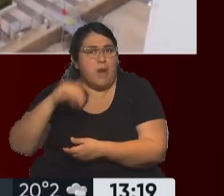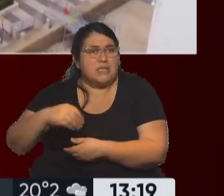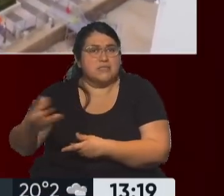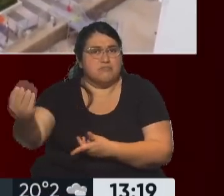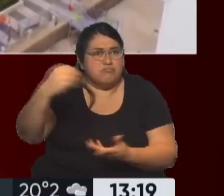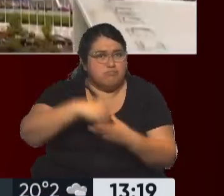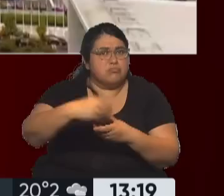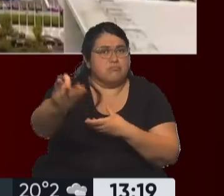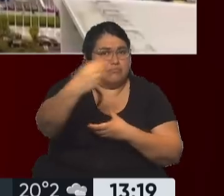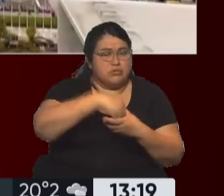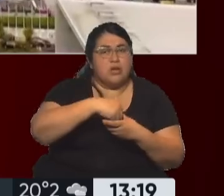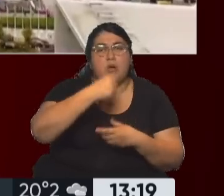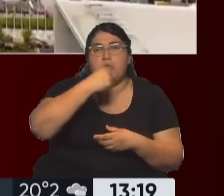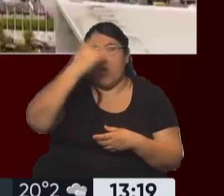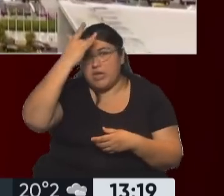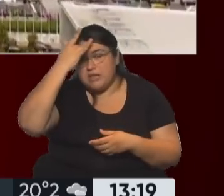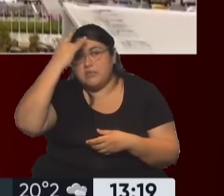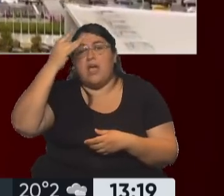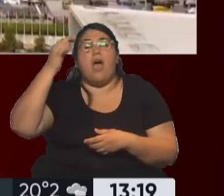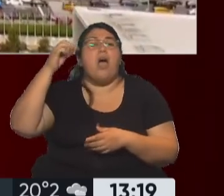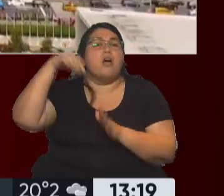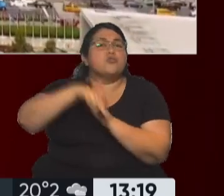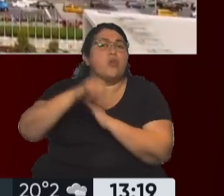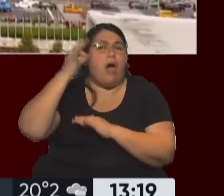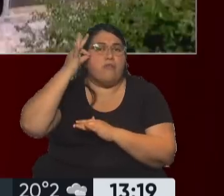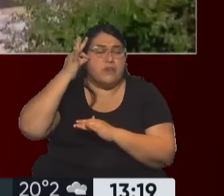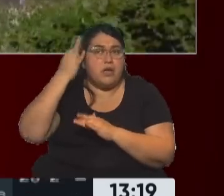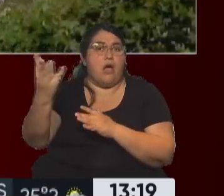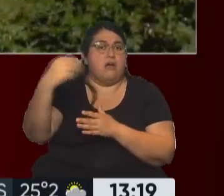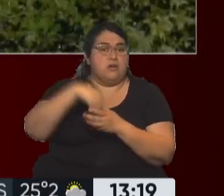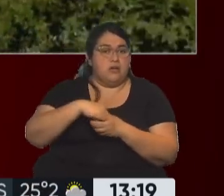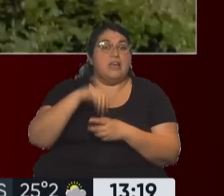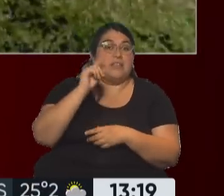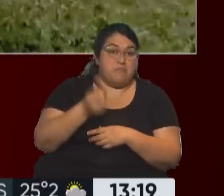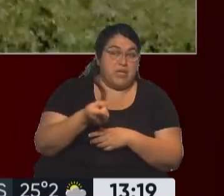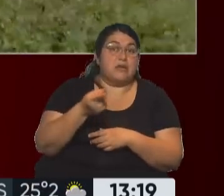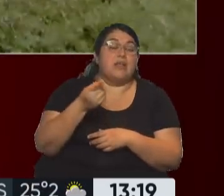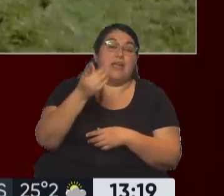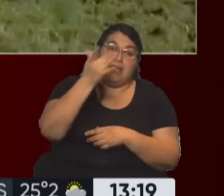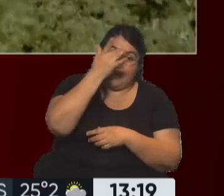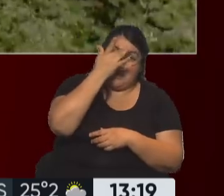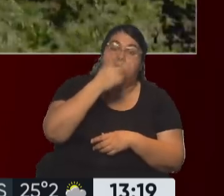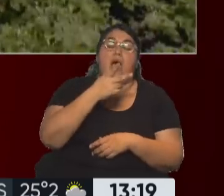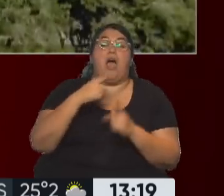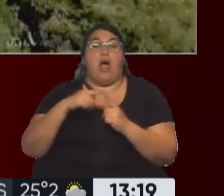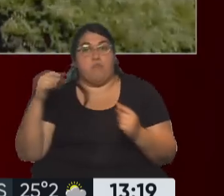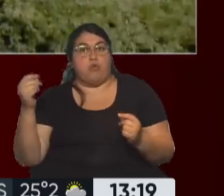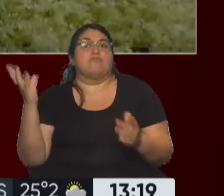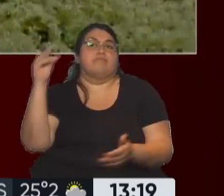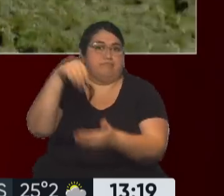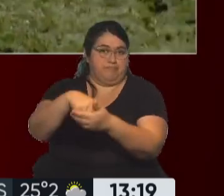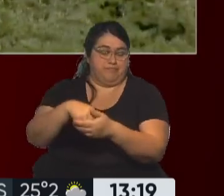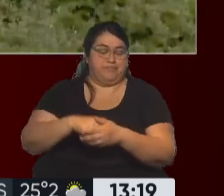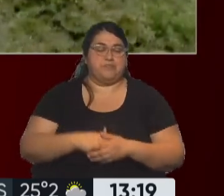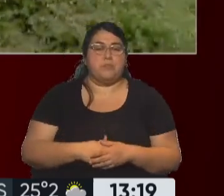hablamos de India y de Sudáfrica, y a otros dos más que serían India y serían Japón. Acá ya entendemos el